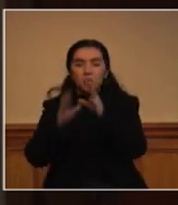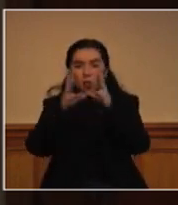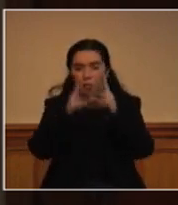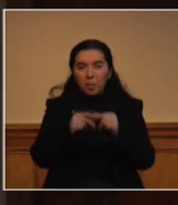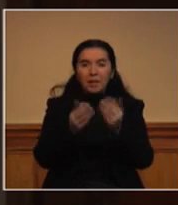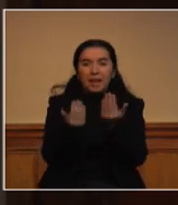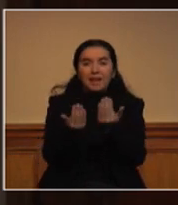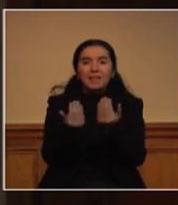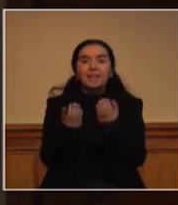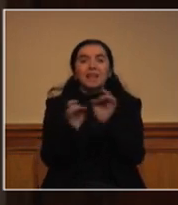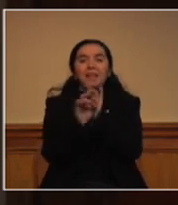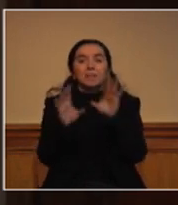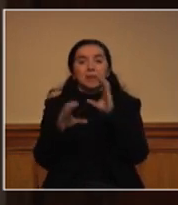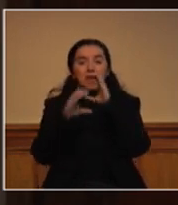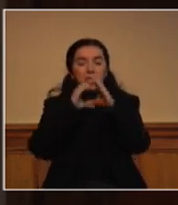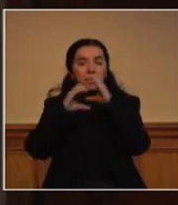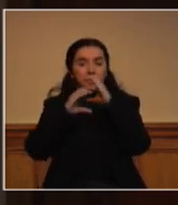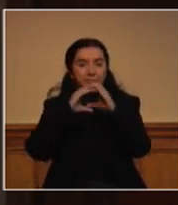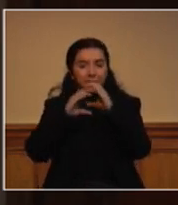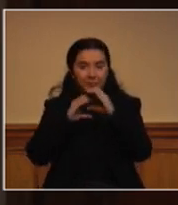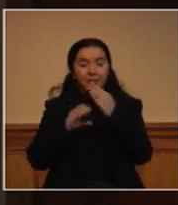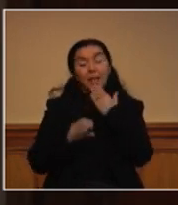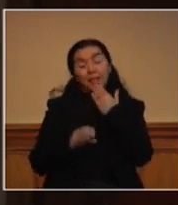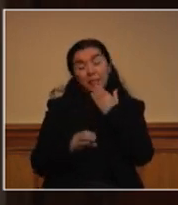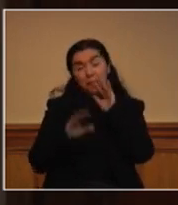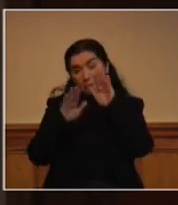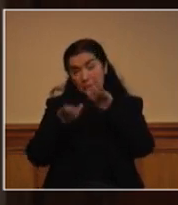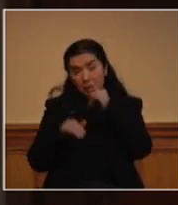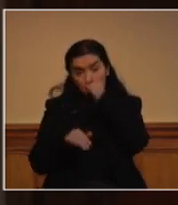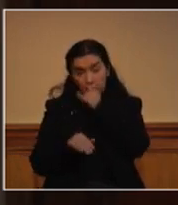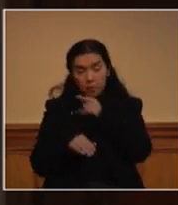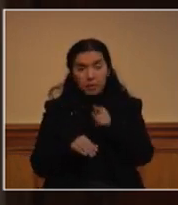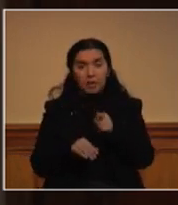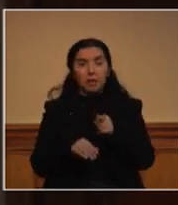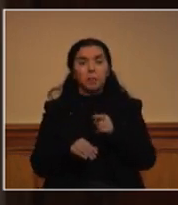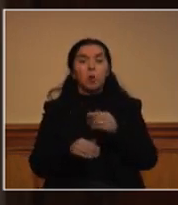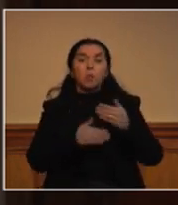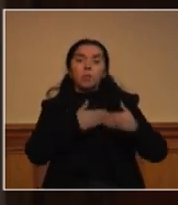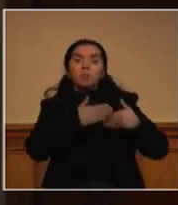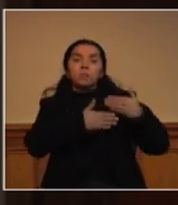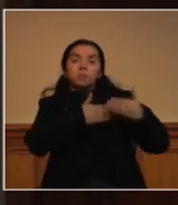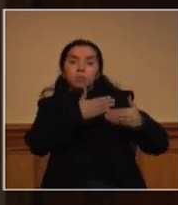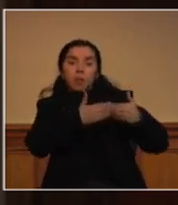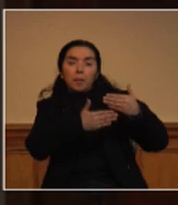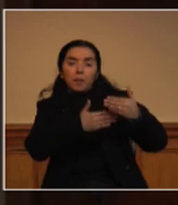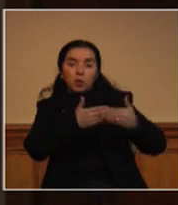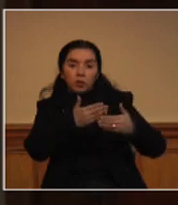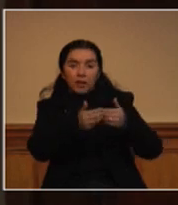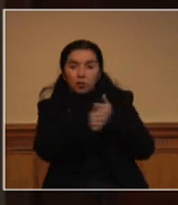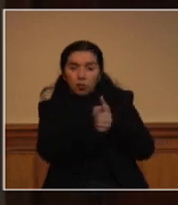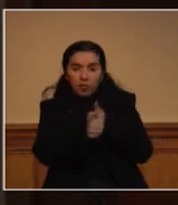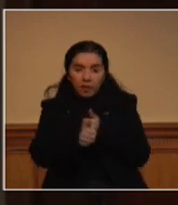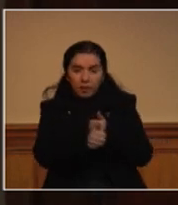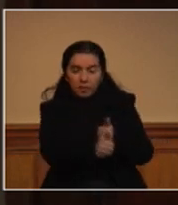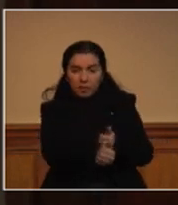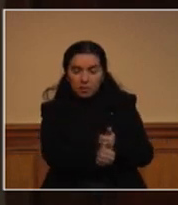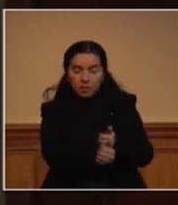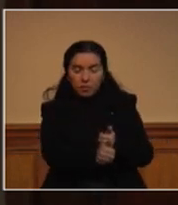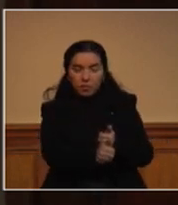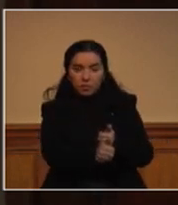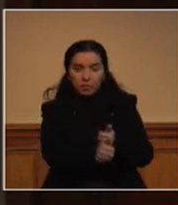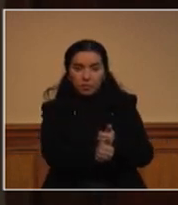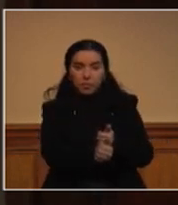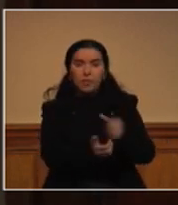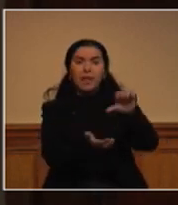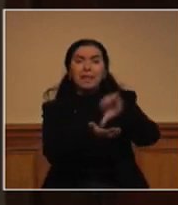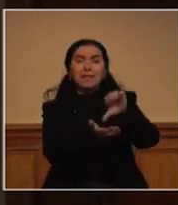necesidades especiales de comunicación, y al mismo tiempo con procesos de asesoramiento en